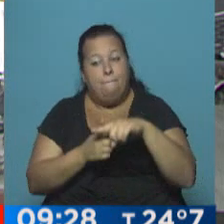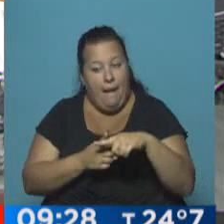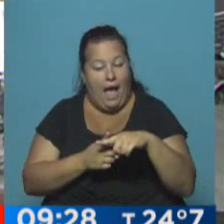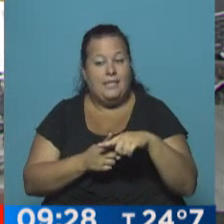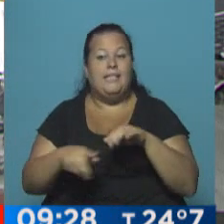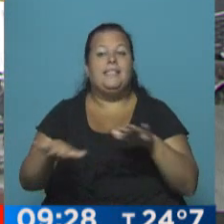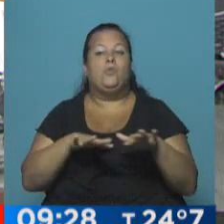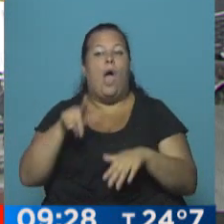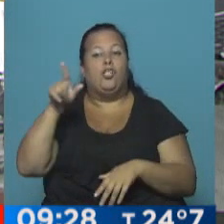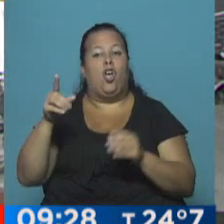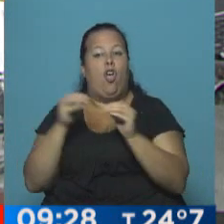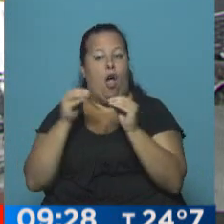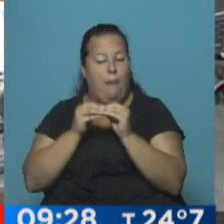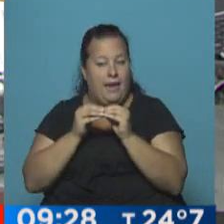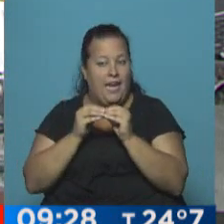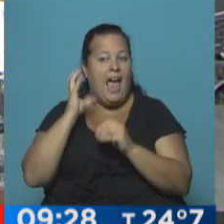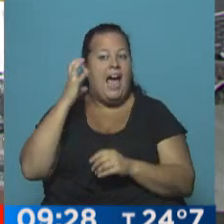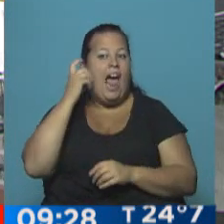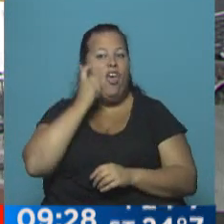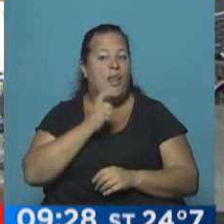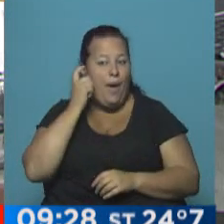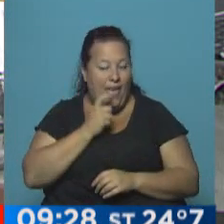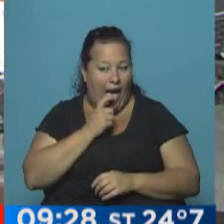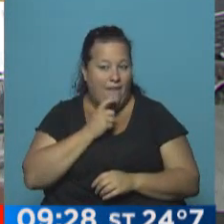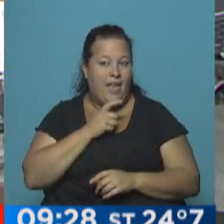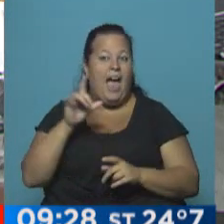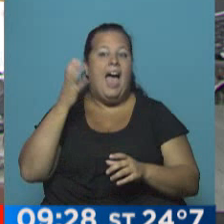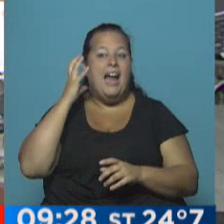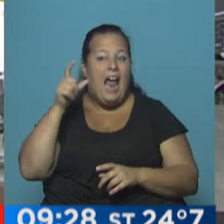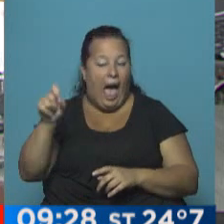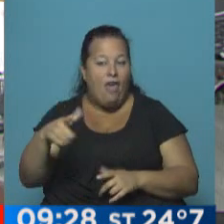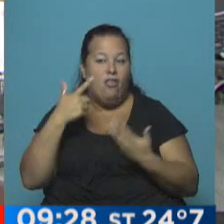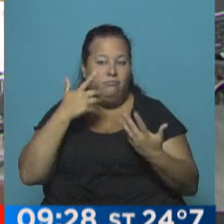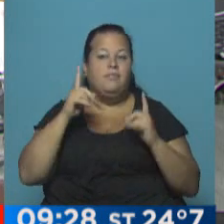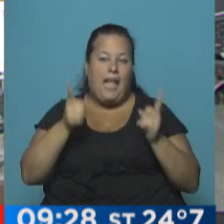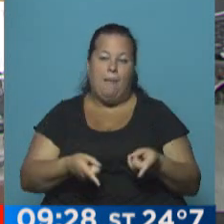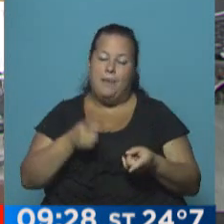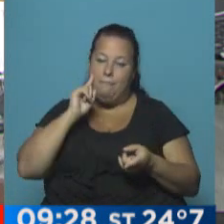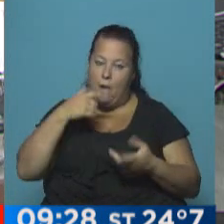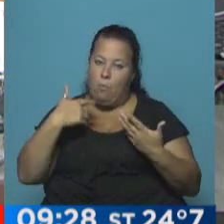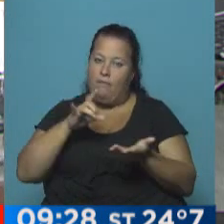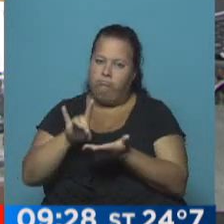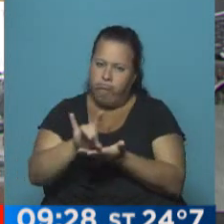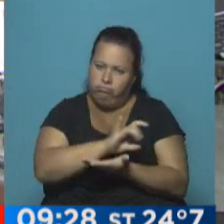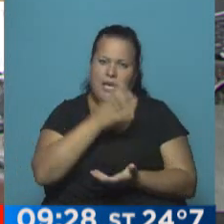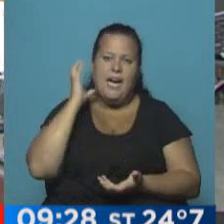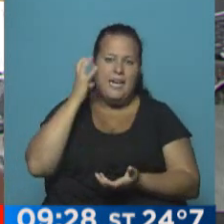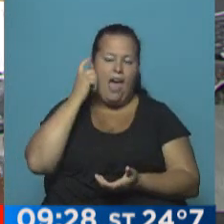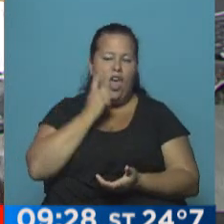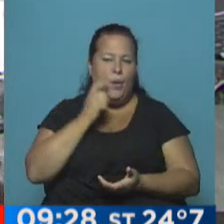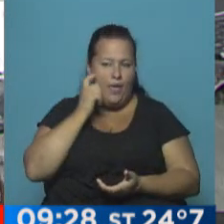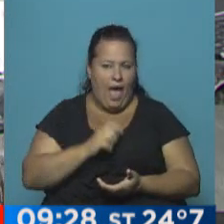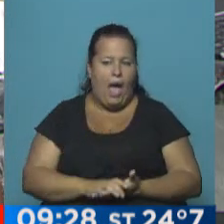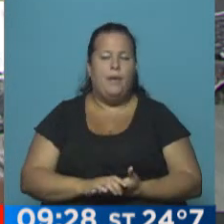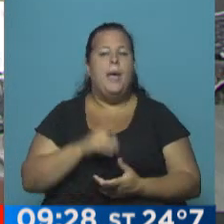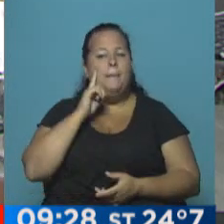la situación de nuestros colegas en Radio Rivadavia. El rotativo del aire, el clásico, también está en peligro. Hay despidos en la Radio Rivadavia